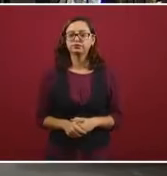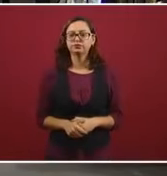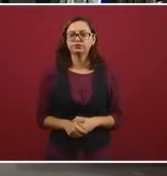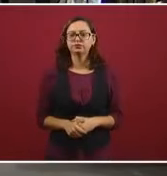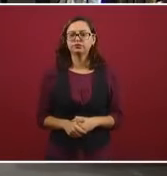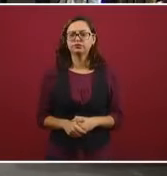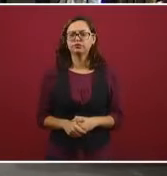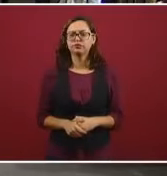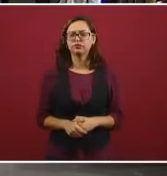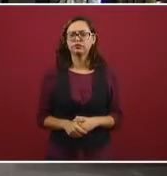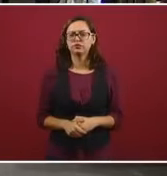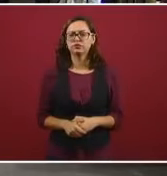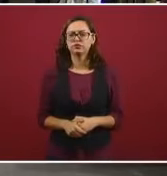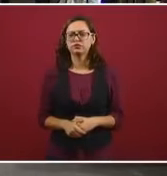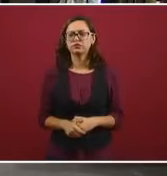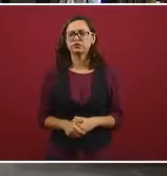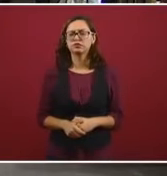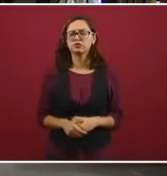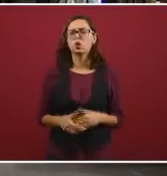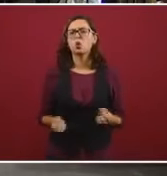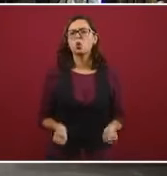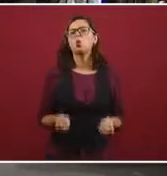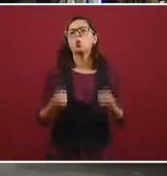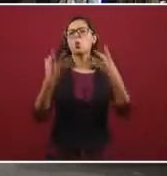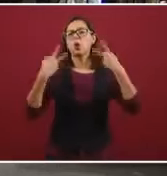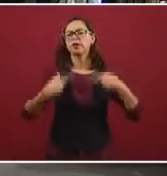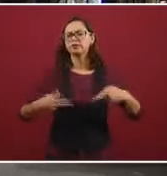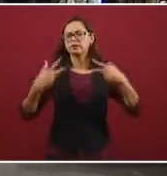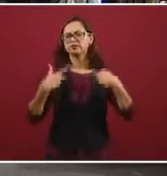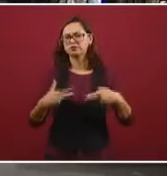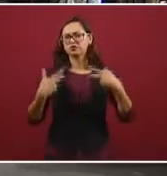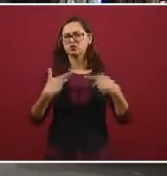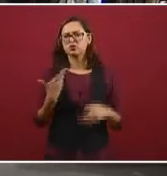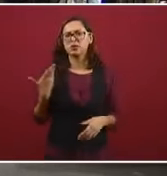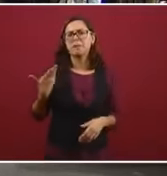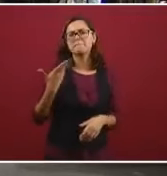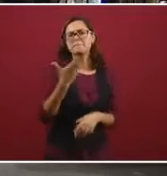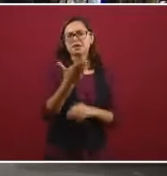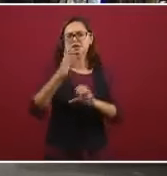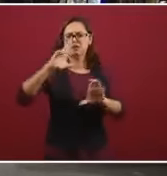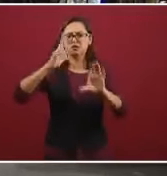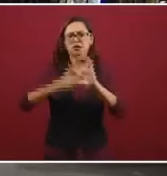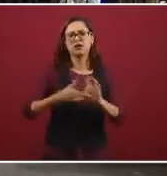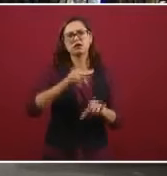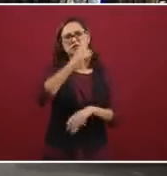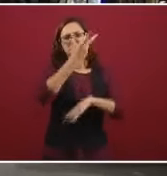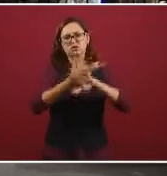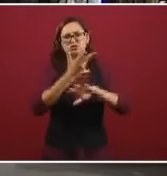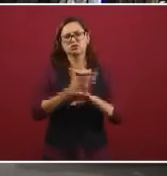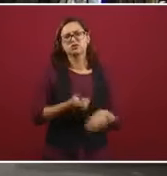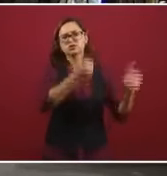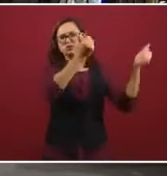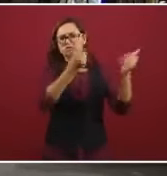¿Cuántos asilados, cuántos solicitantes de asilo que nos está enviando Estados Unidos tenemos hasta la fecha, por